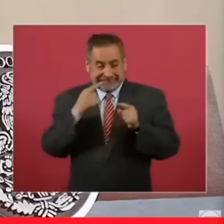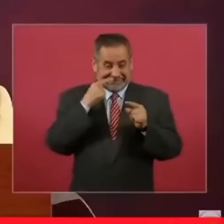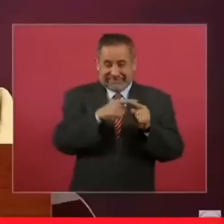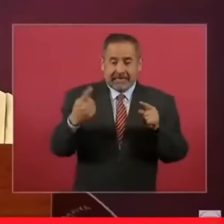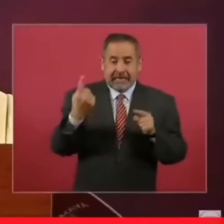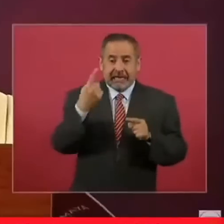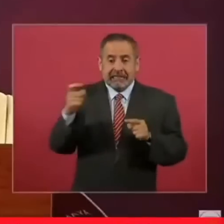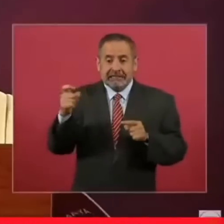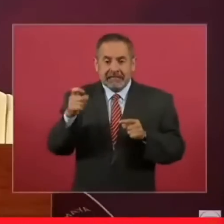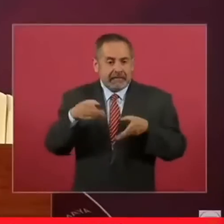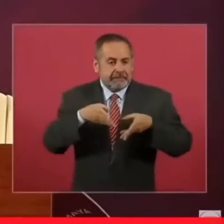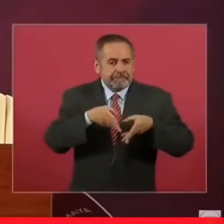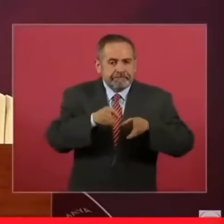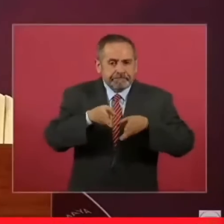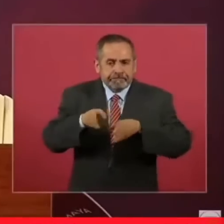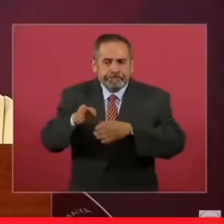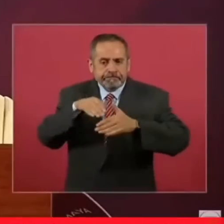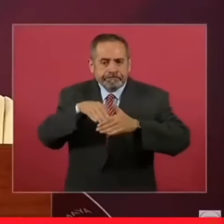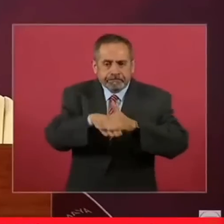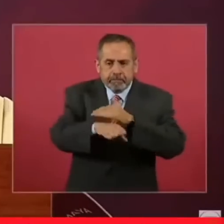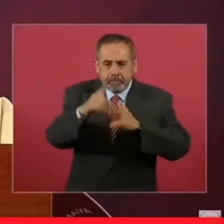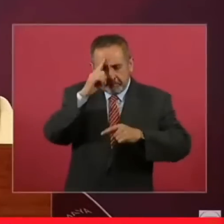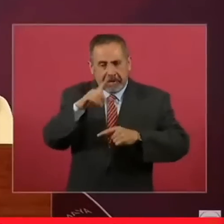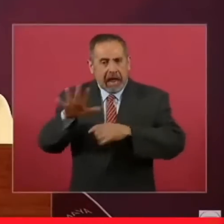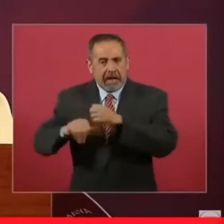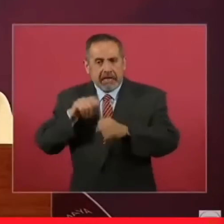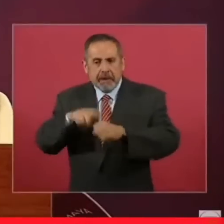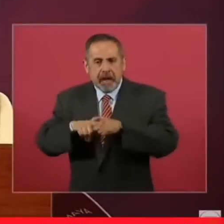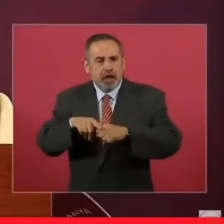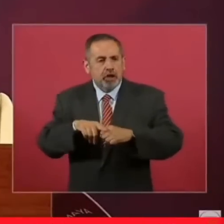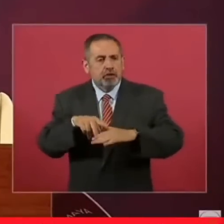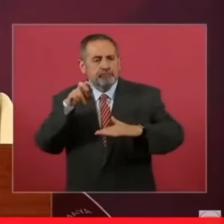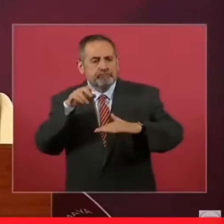fauna. Y también estamos en el quehacer de hacer